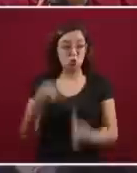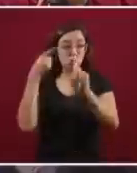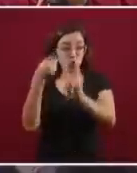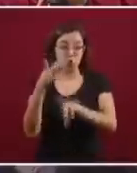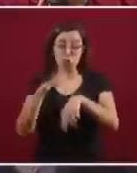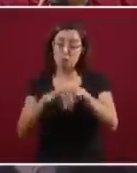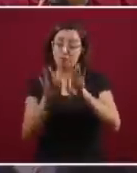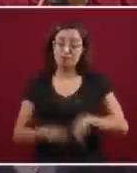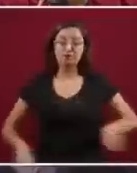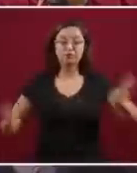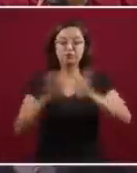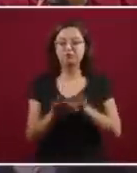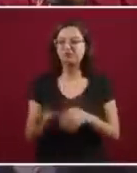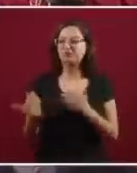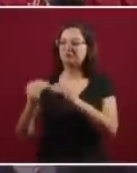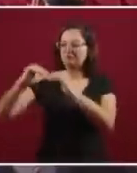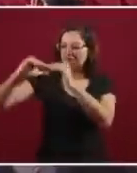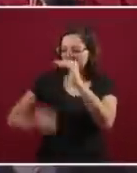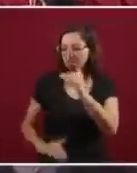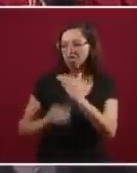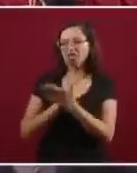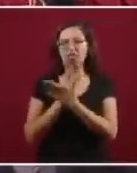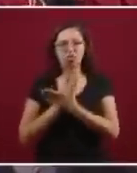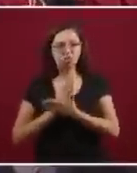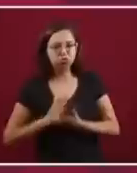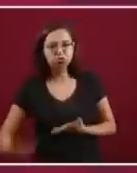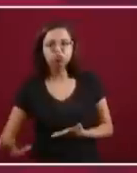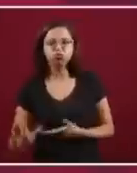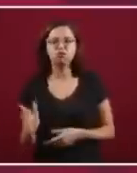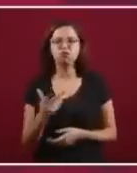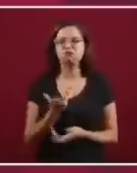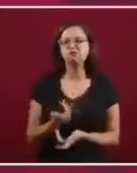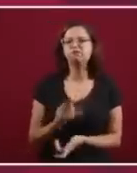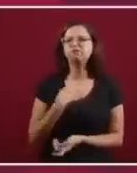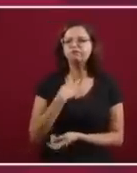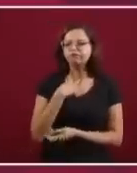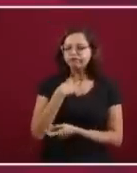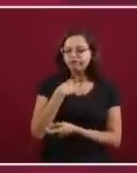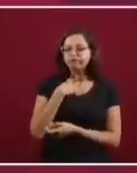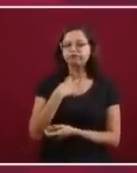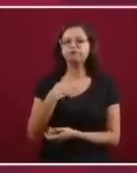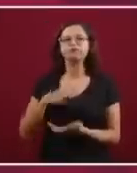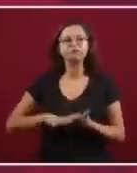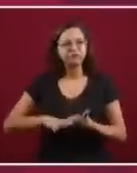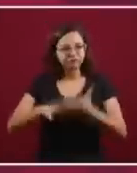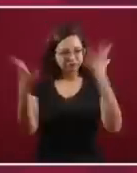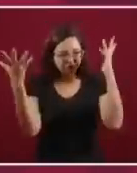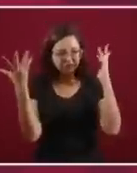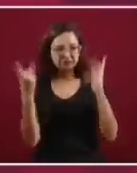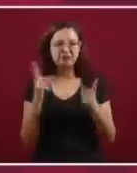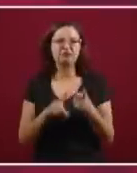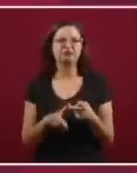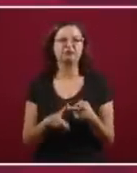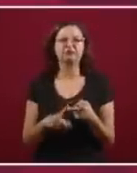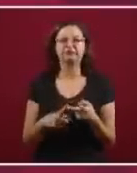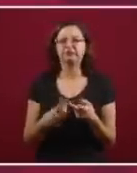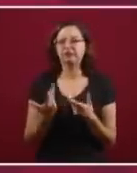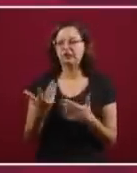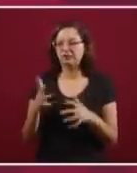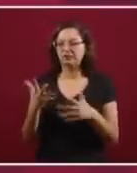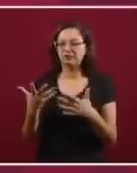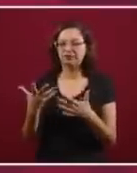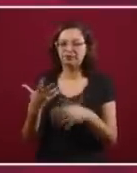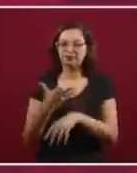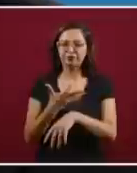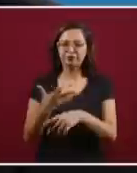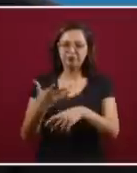desigualdad social donde hay marginación donde hay exclusión se cultiva la violencia se cultiva la desintegración